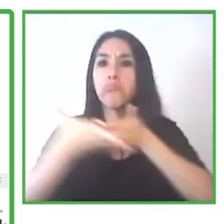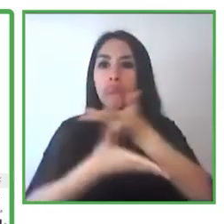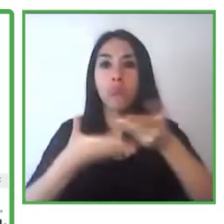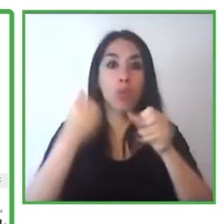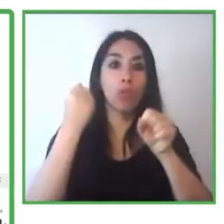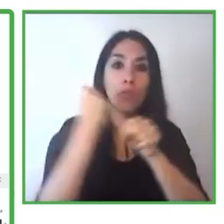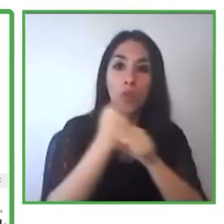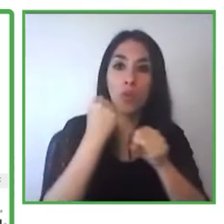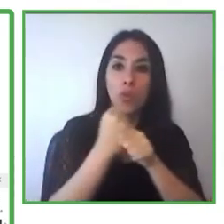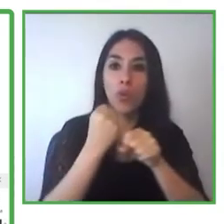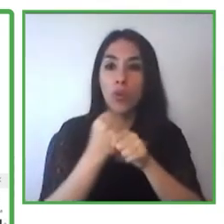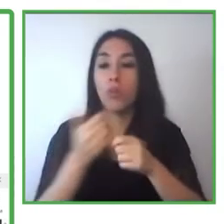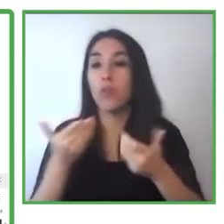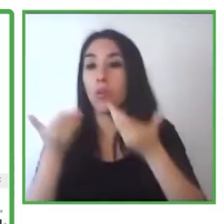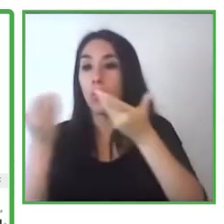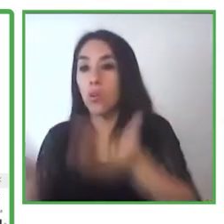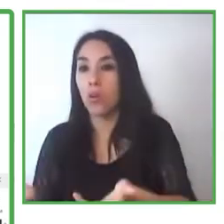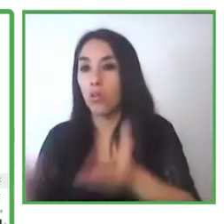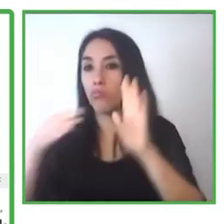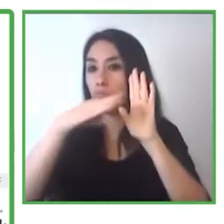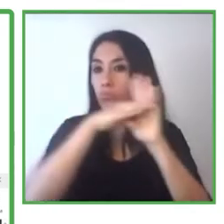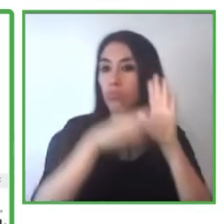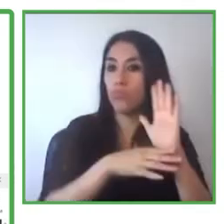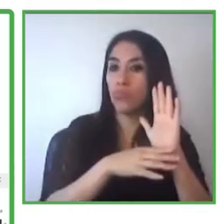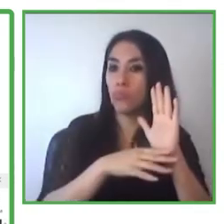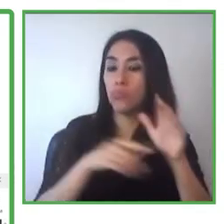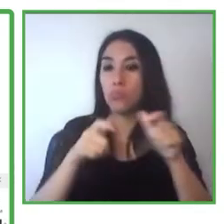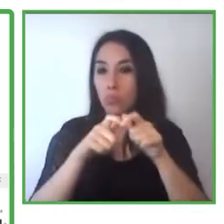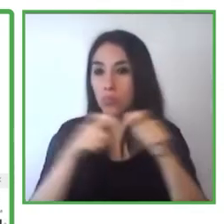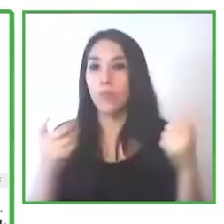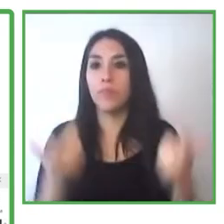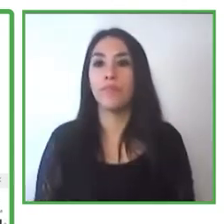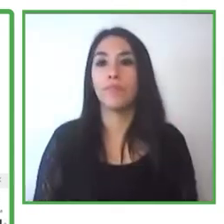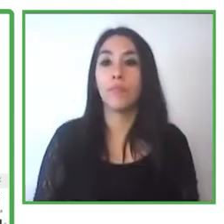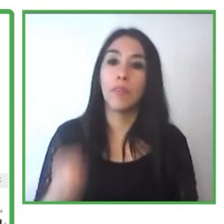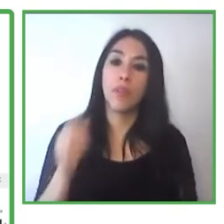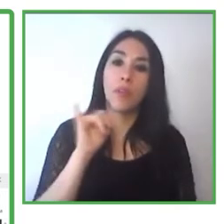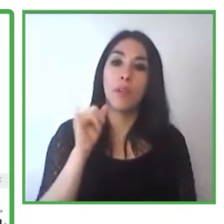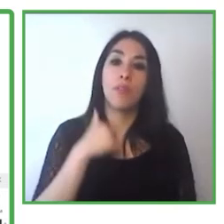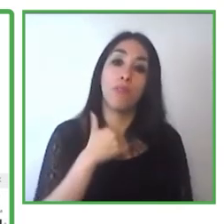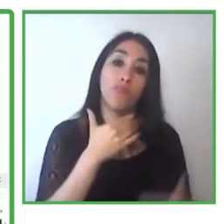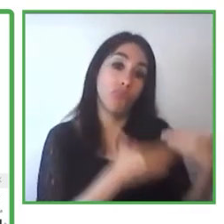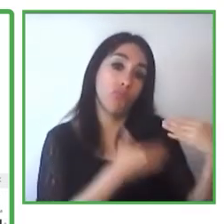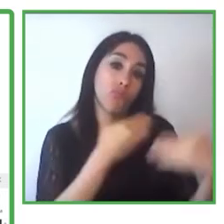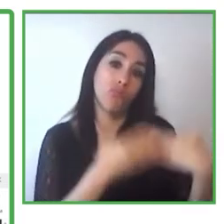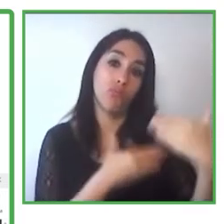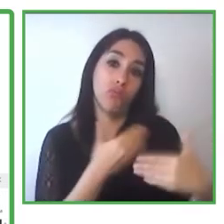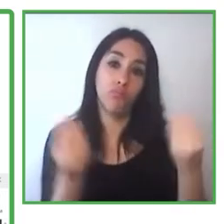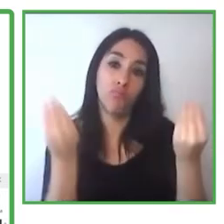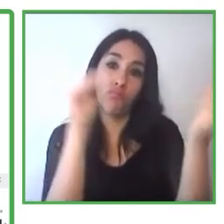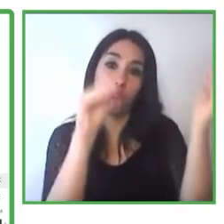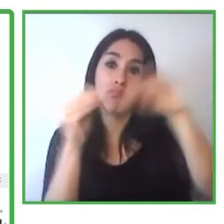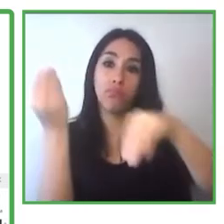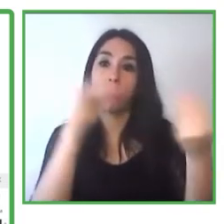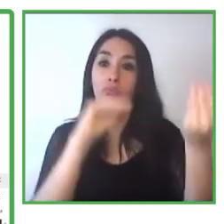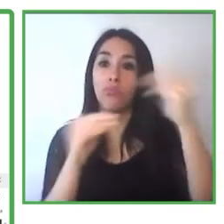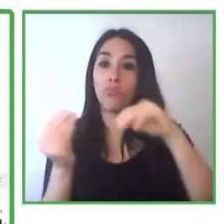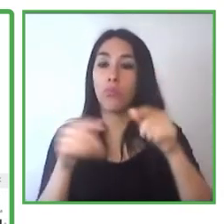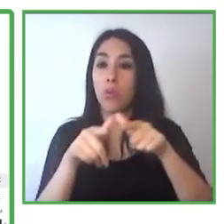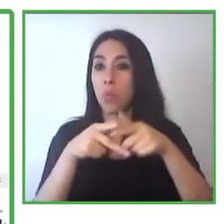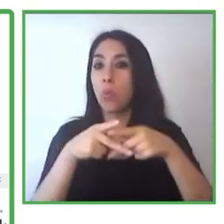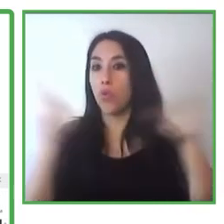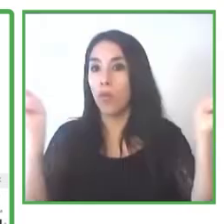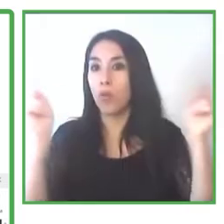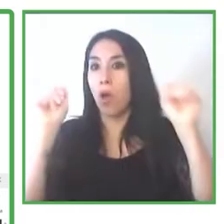comparten las acciones formativas que se organizan, se hace el seguimiento de los procesos y, en definitiva, pues, se generan los indicadores